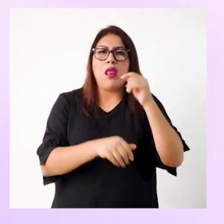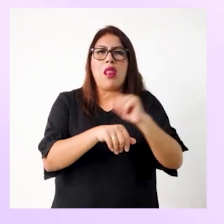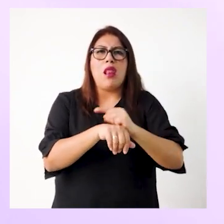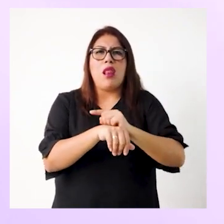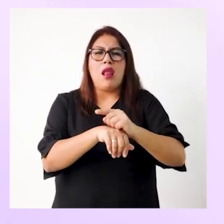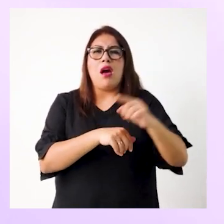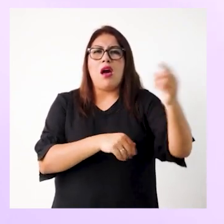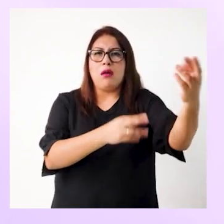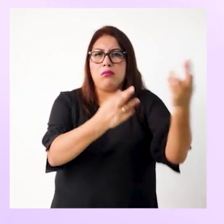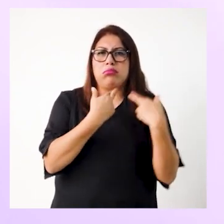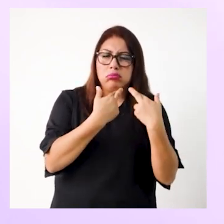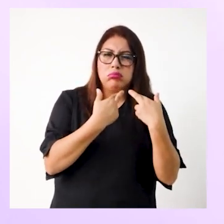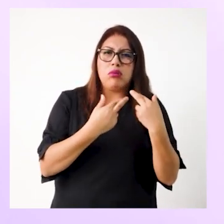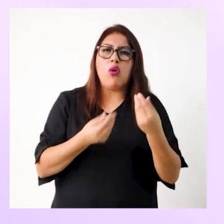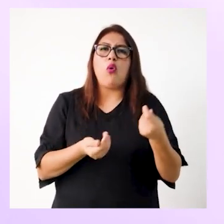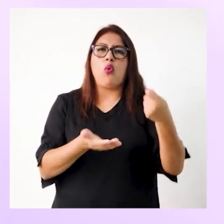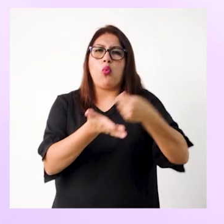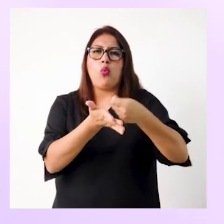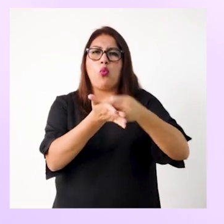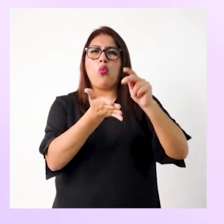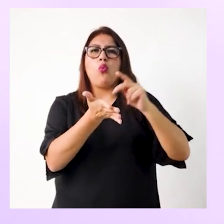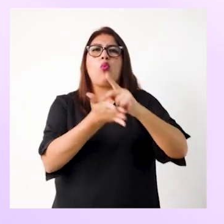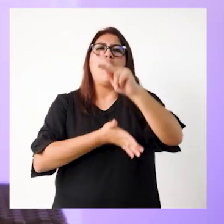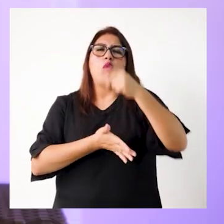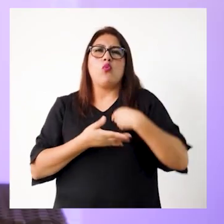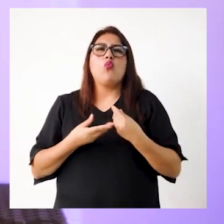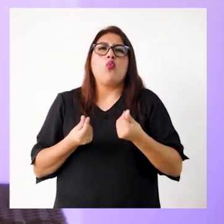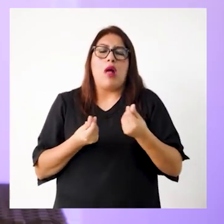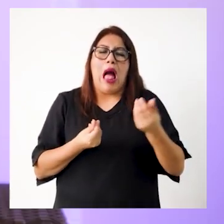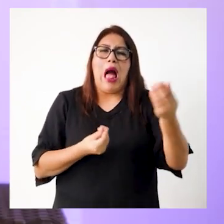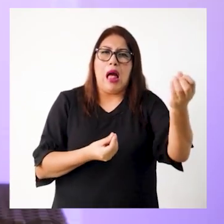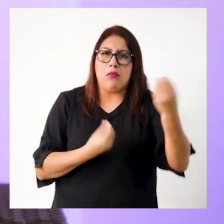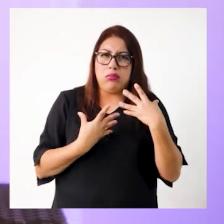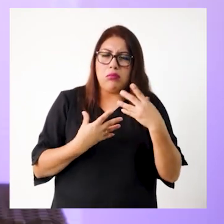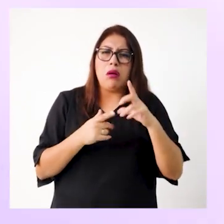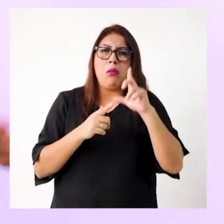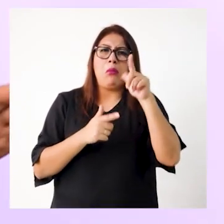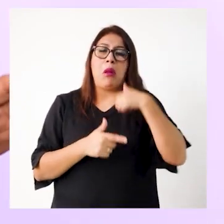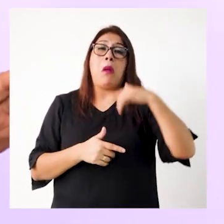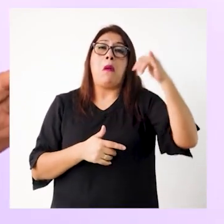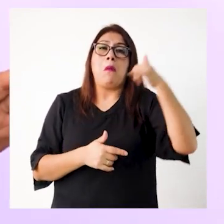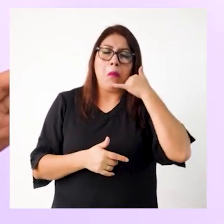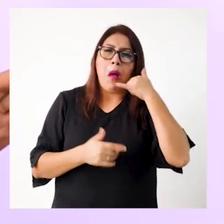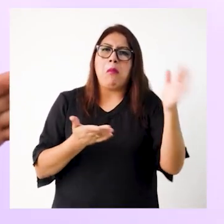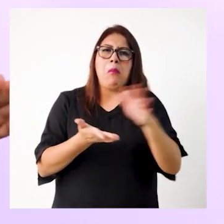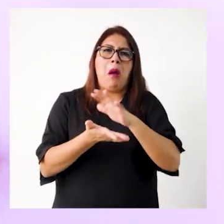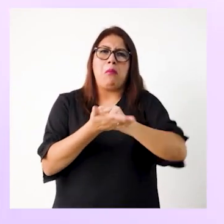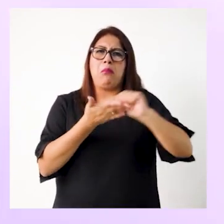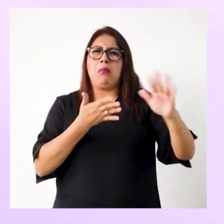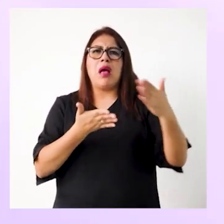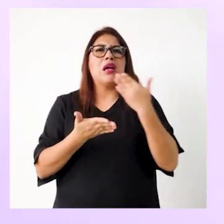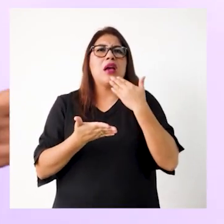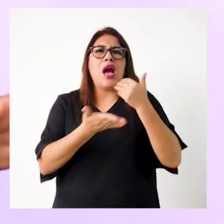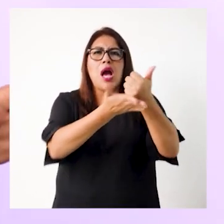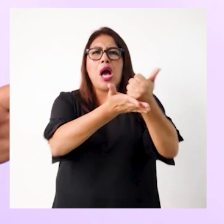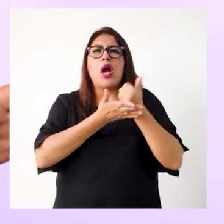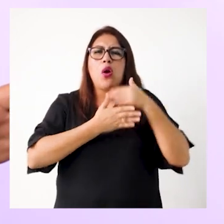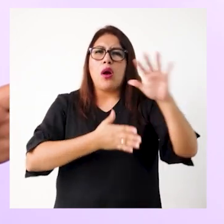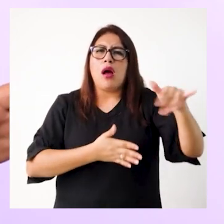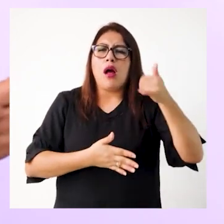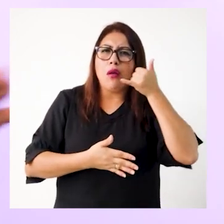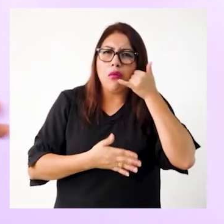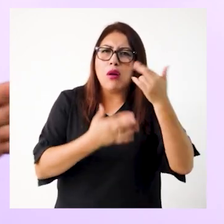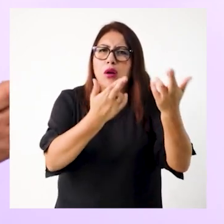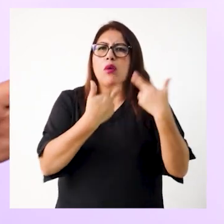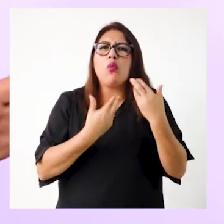contestaban y me leían cuál era el monto a pagar, De repente me quitaron ese servicio y entonces ahora yo no tengo nadie que me lea el